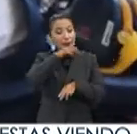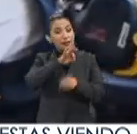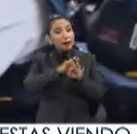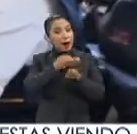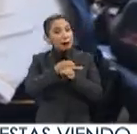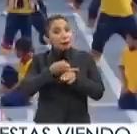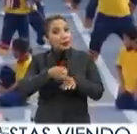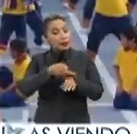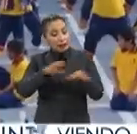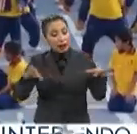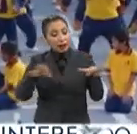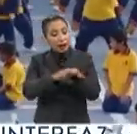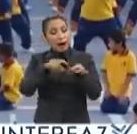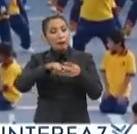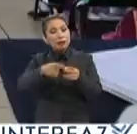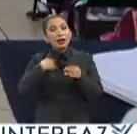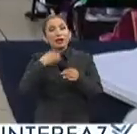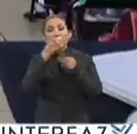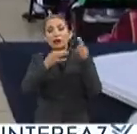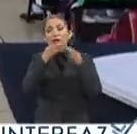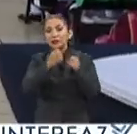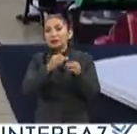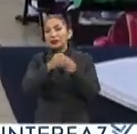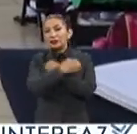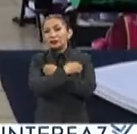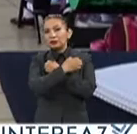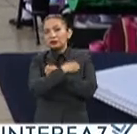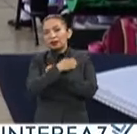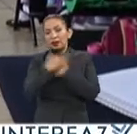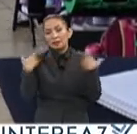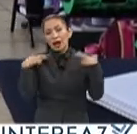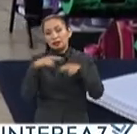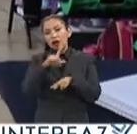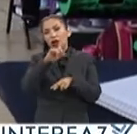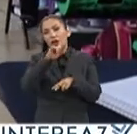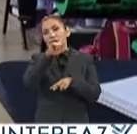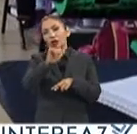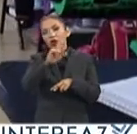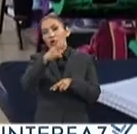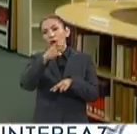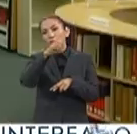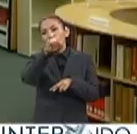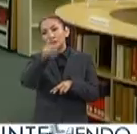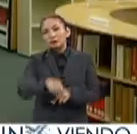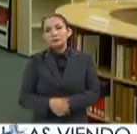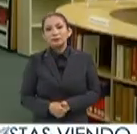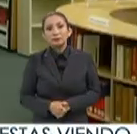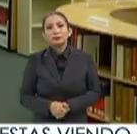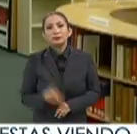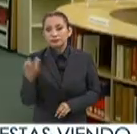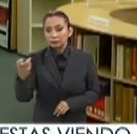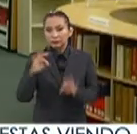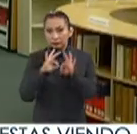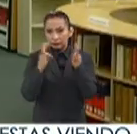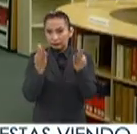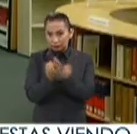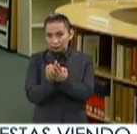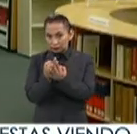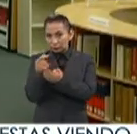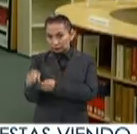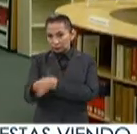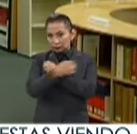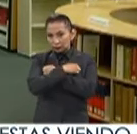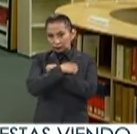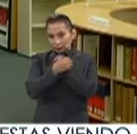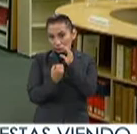de familia, dice a la Agencia Informativa de Educación el maestro Lorenzo Gómez Morín. Y el modelo educativo lo que plantea,